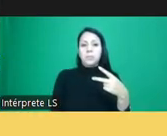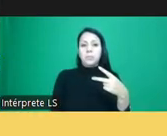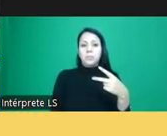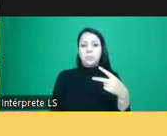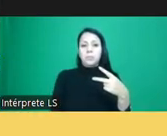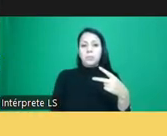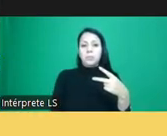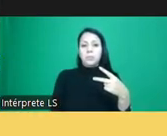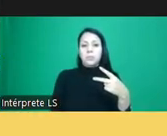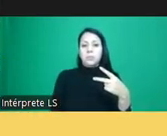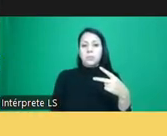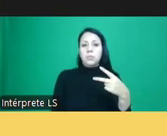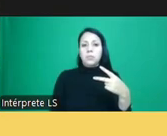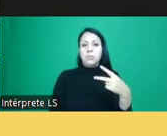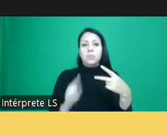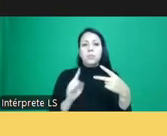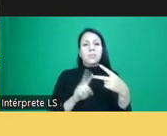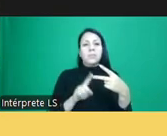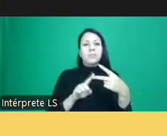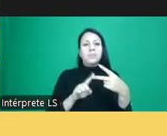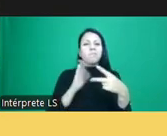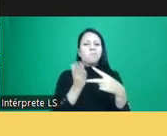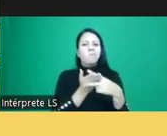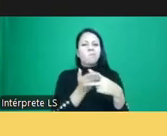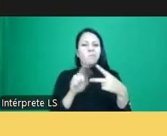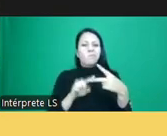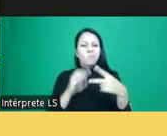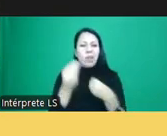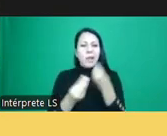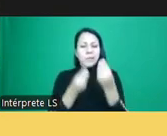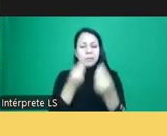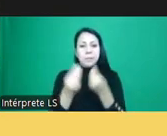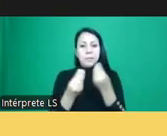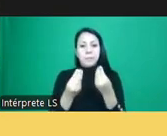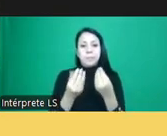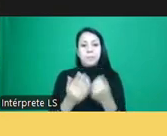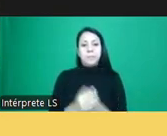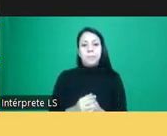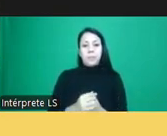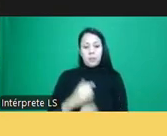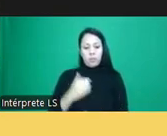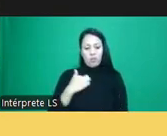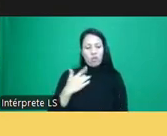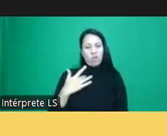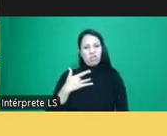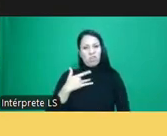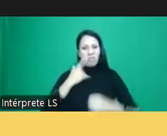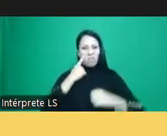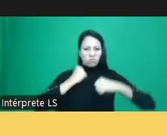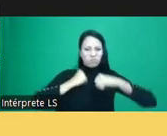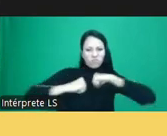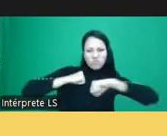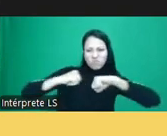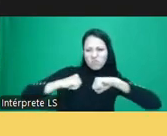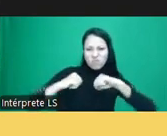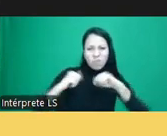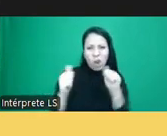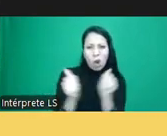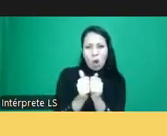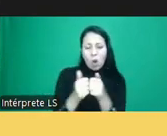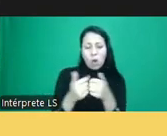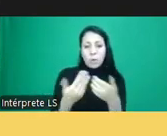Segunda parte. Me impulso con. y van a poner el lugar